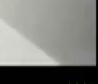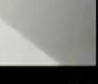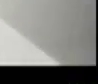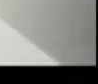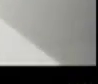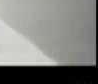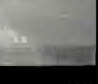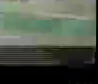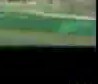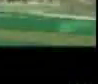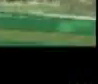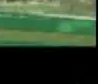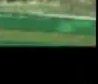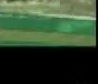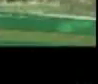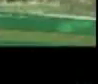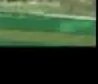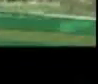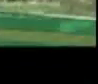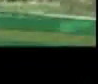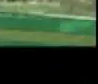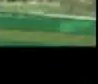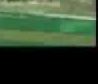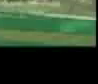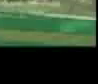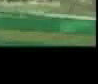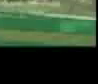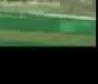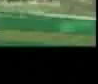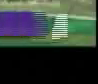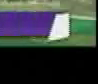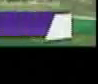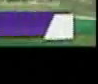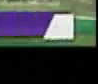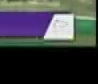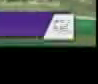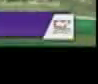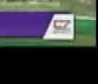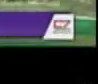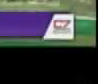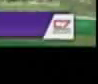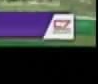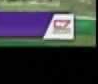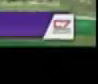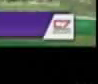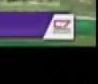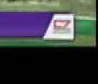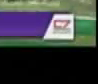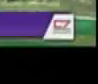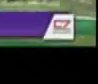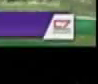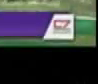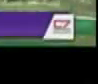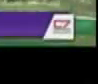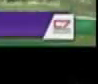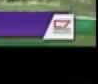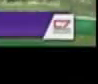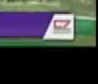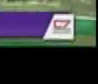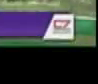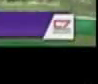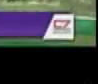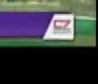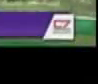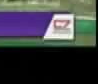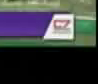democracia pues es complicado eh Como en todos lados me refiero a más en específico a la pregunta Cuando los candidatos